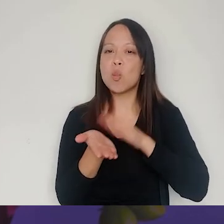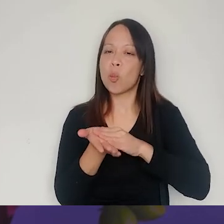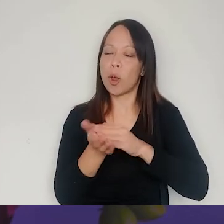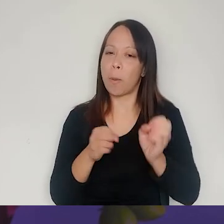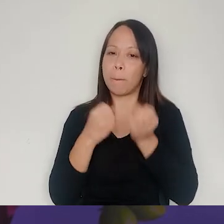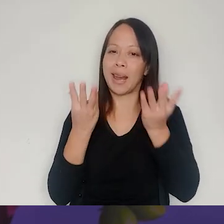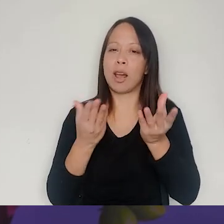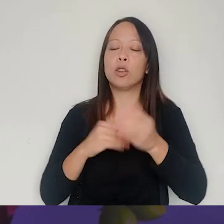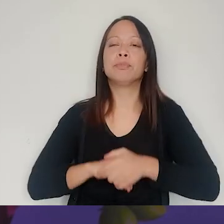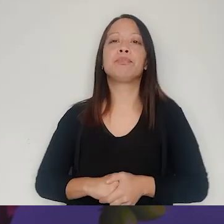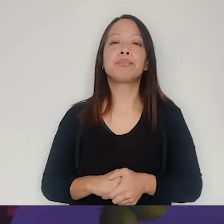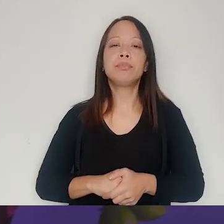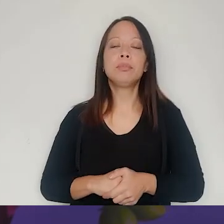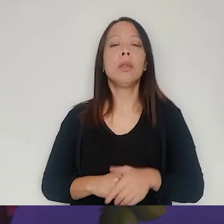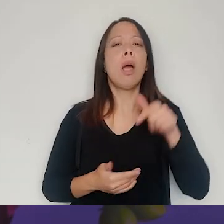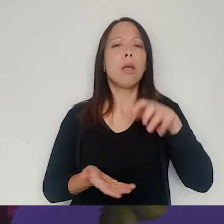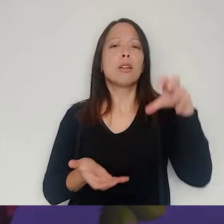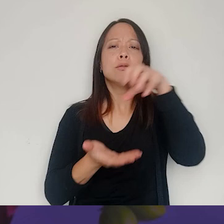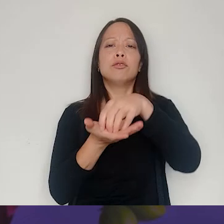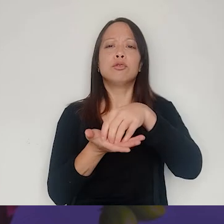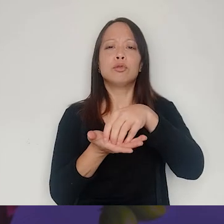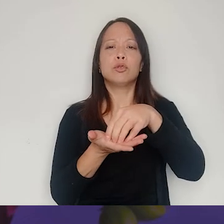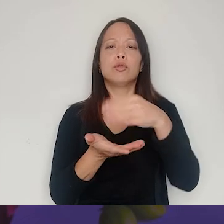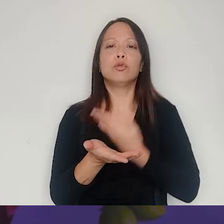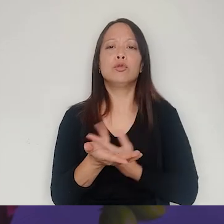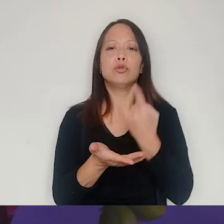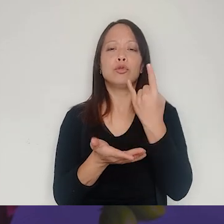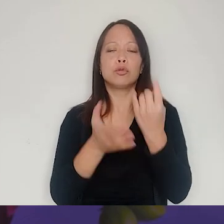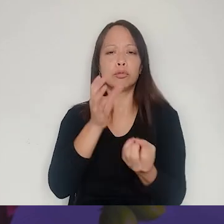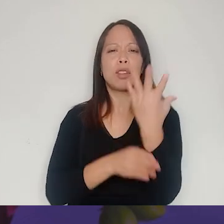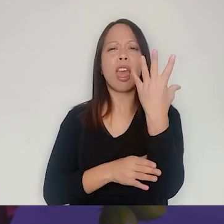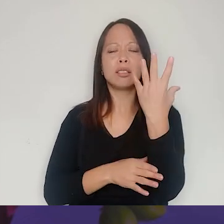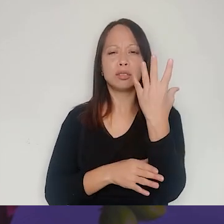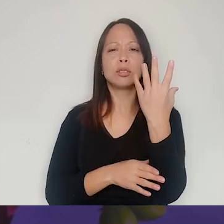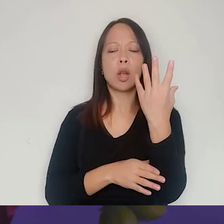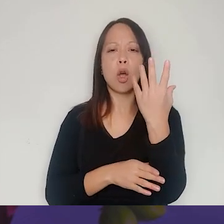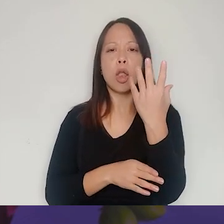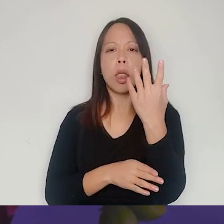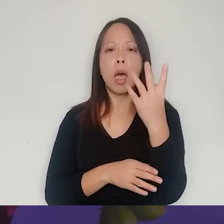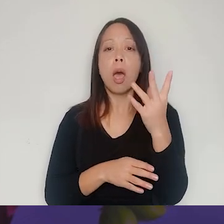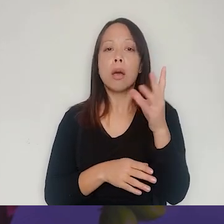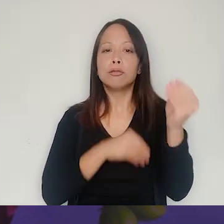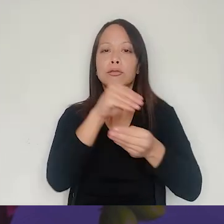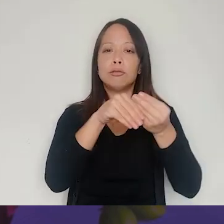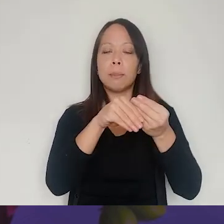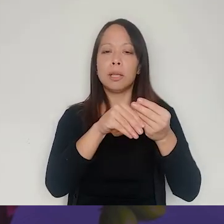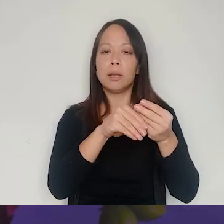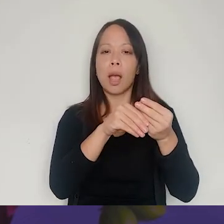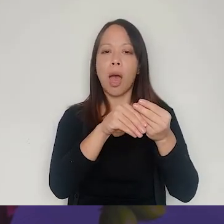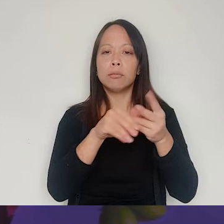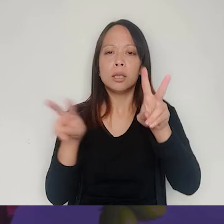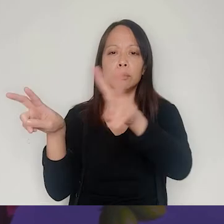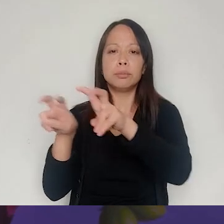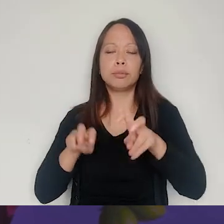Luego nosotros, como fundación, porque CEDER tiene una fundación, estamos captando fondos para que todas las familias que entraron en ese programa y se quedaron